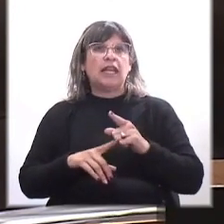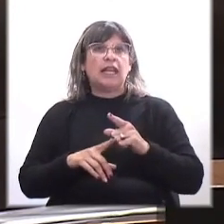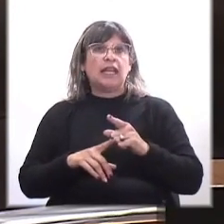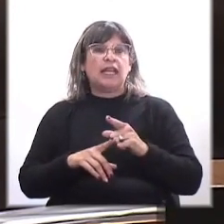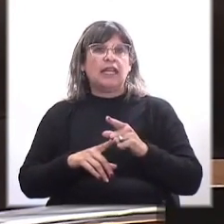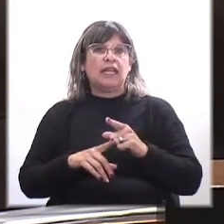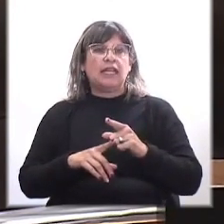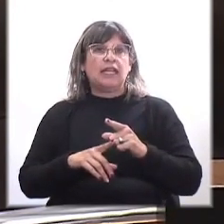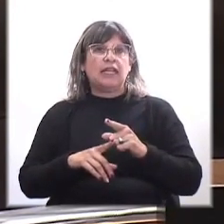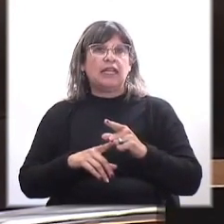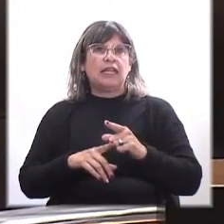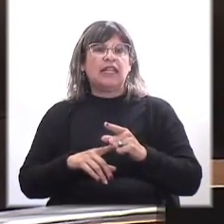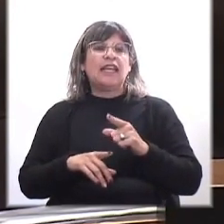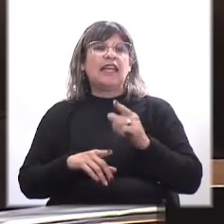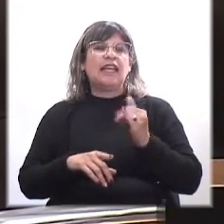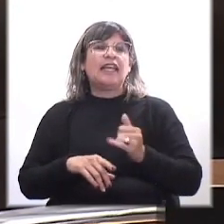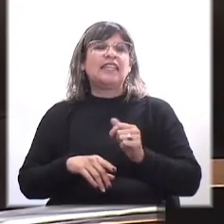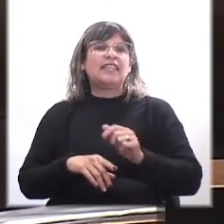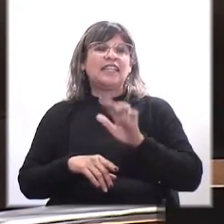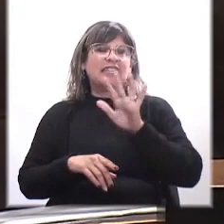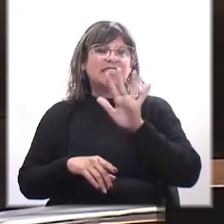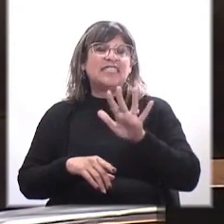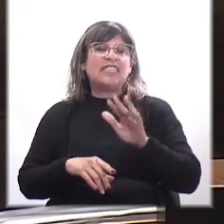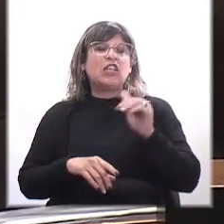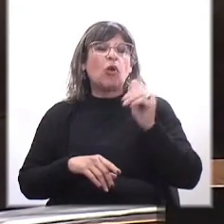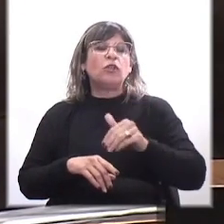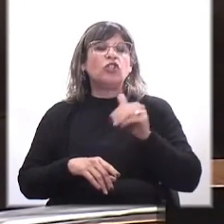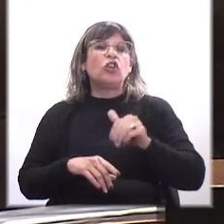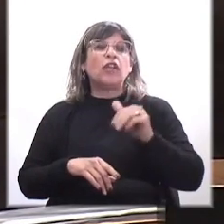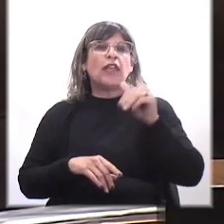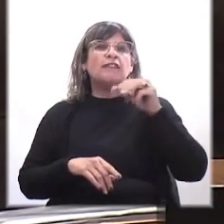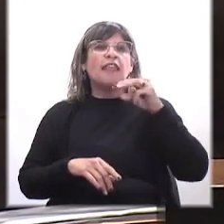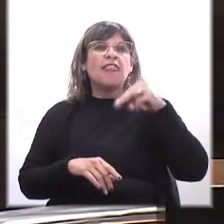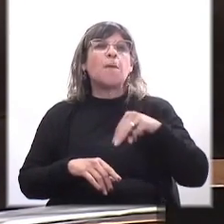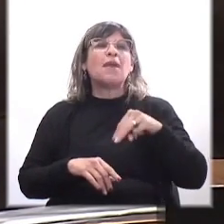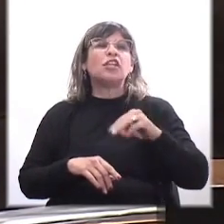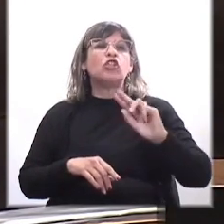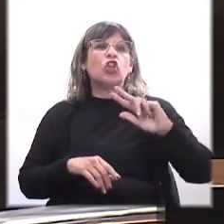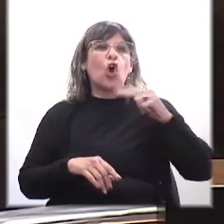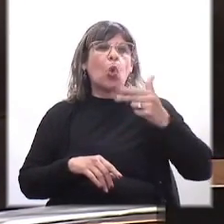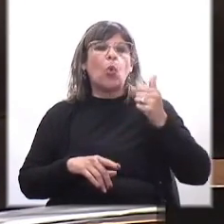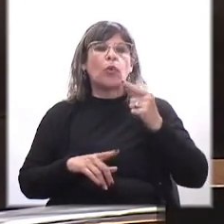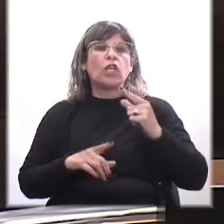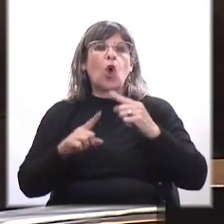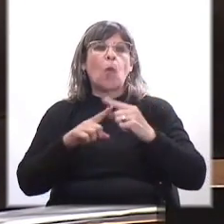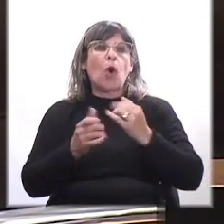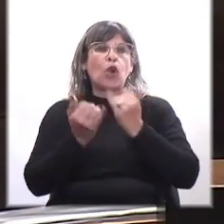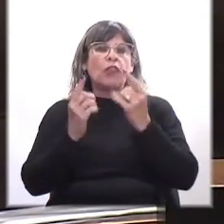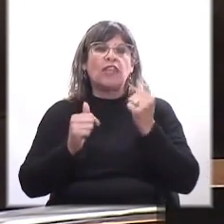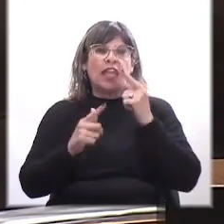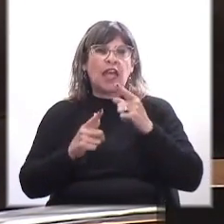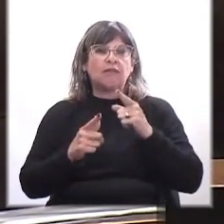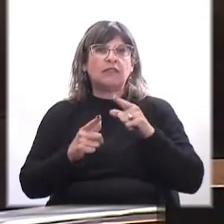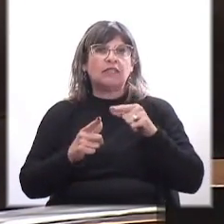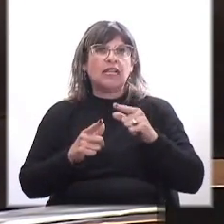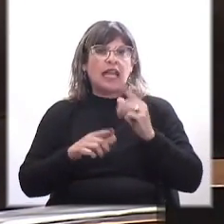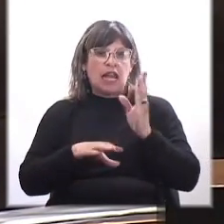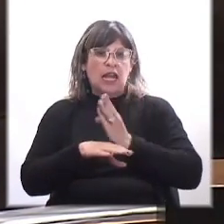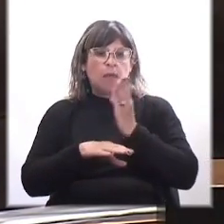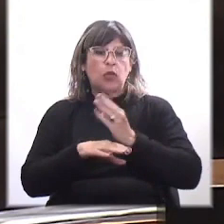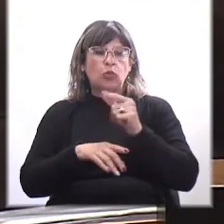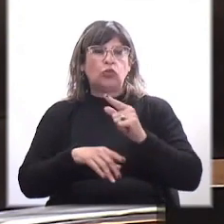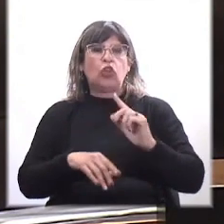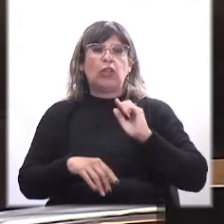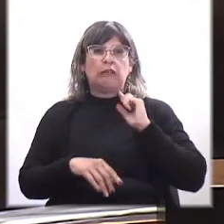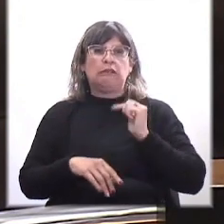adquirir 5 millones de metros cúbicos por día de la producción de la planta